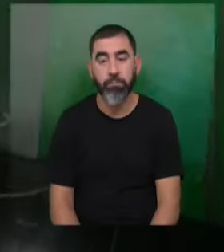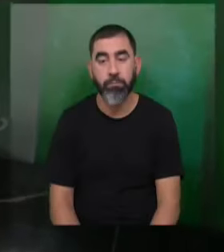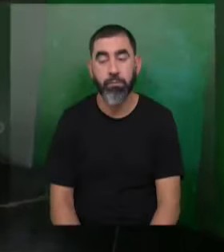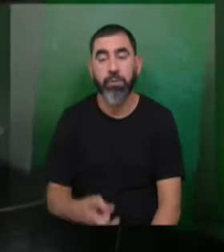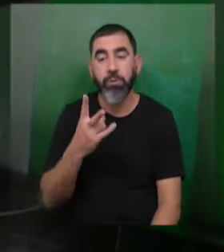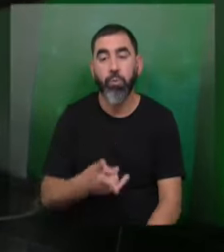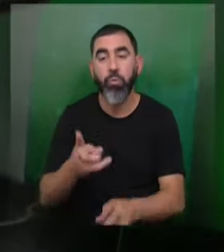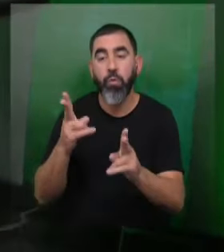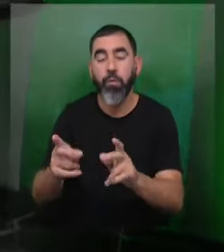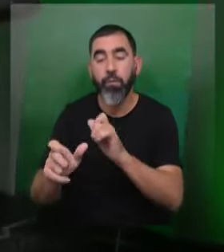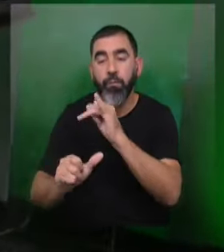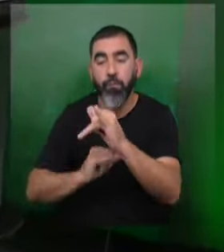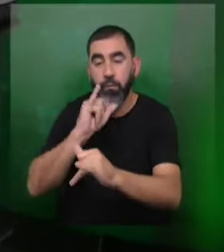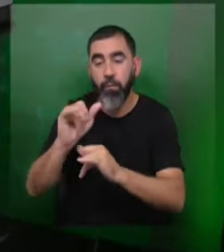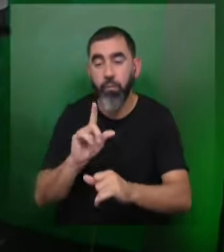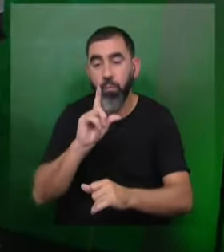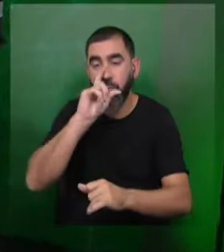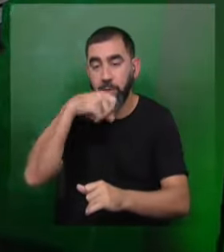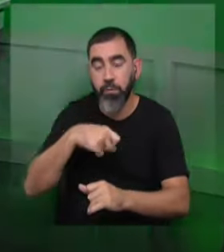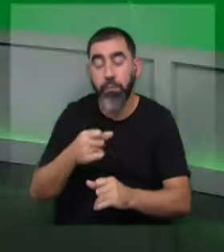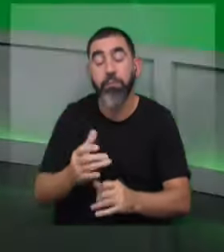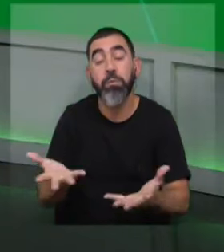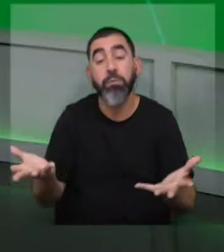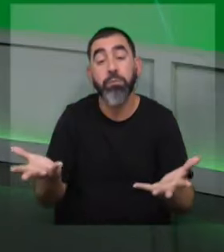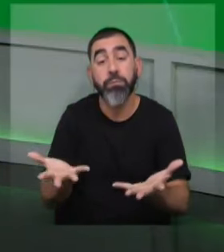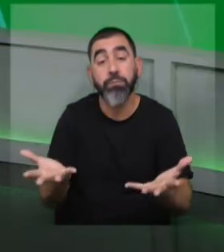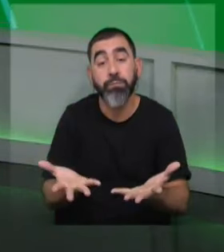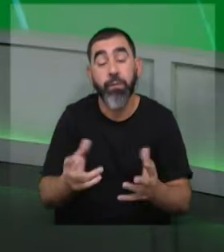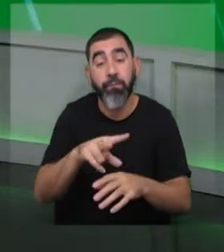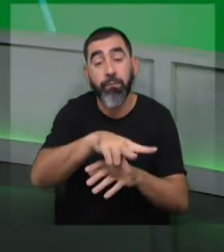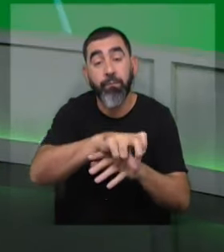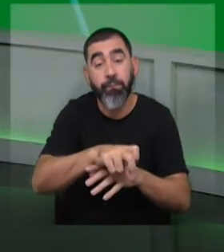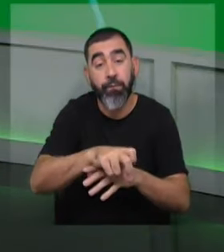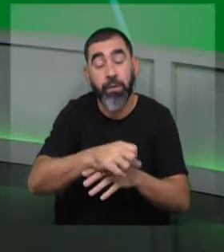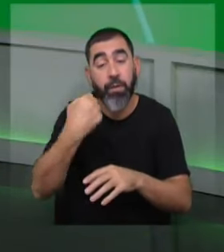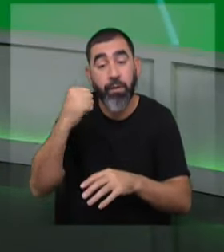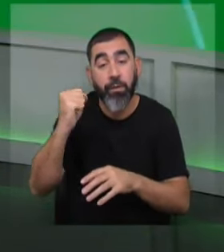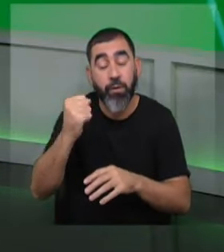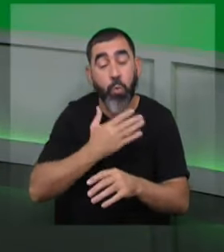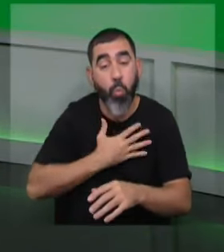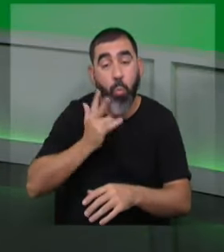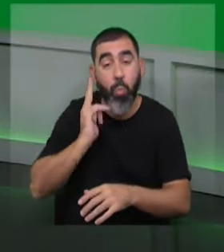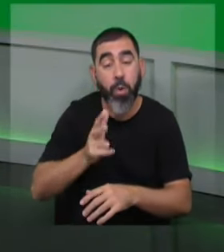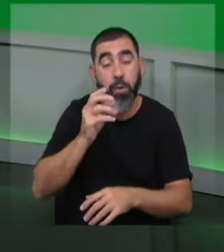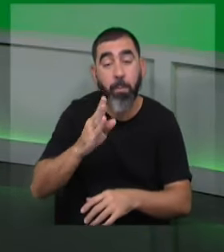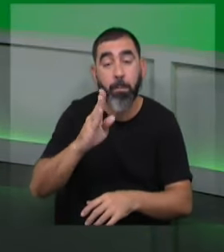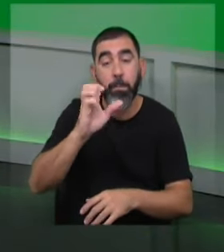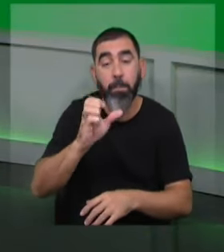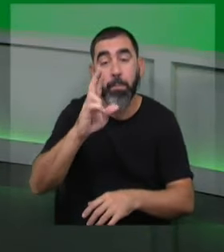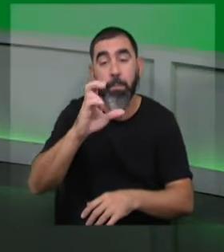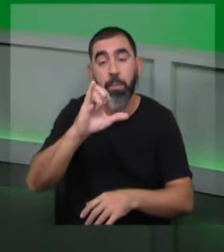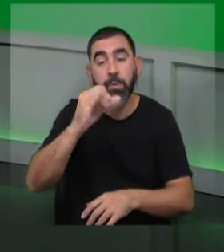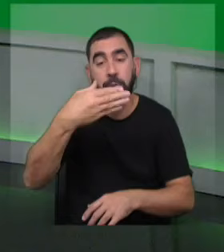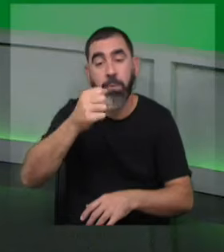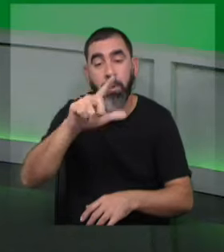Bloque de MBD Noticias, continuamos con la información y les contamos que el fiscal especializado en delitos de lesa humanidad, Ricardo Percivales, reconoció